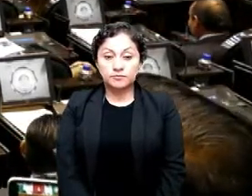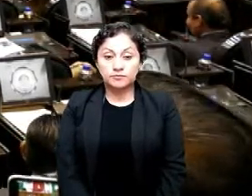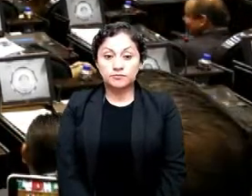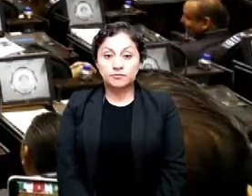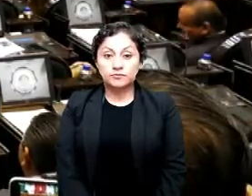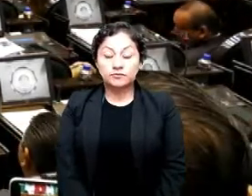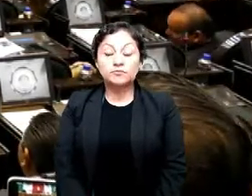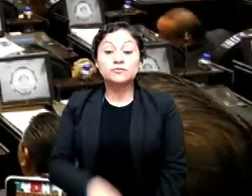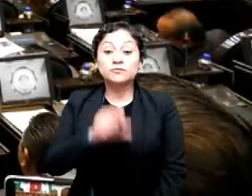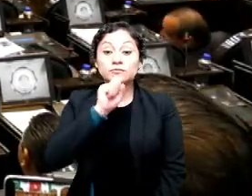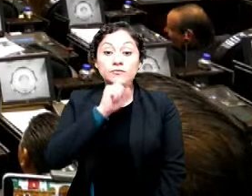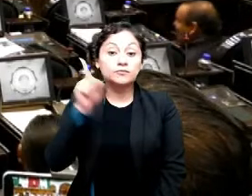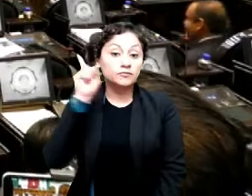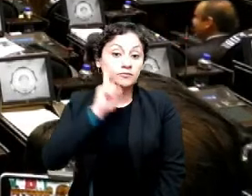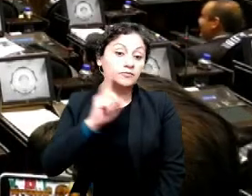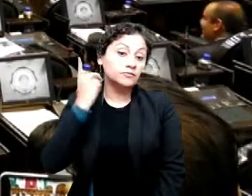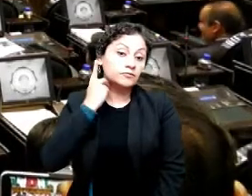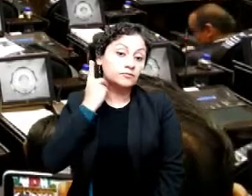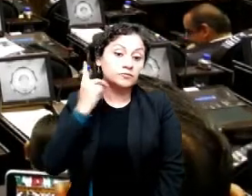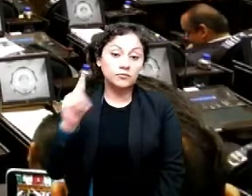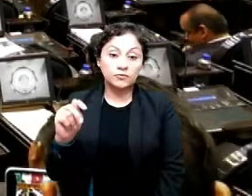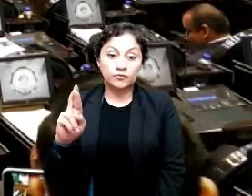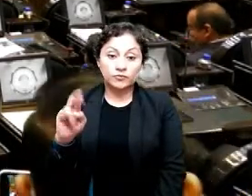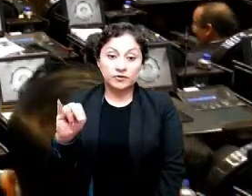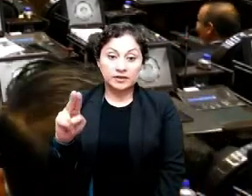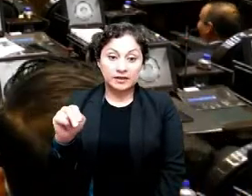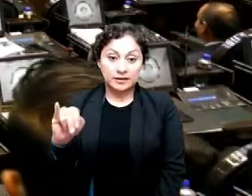De la diputada Trini Franco, por favor.